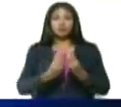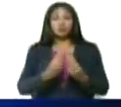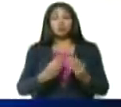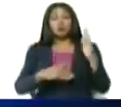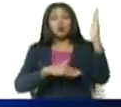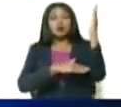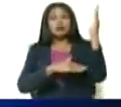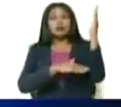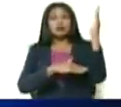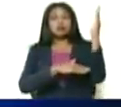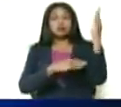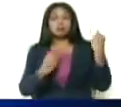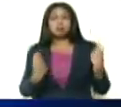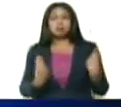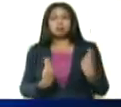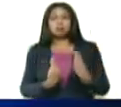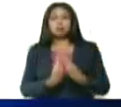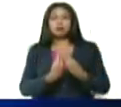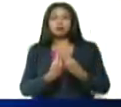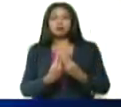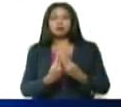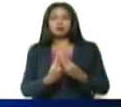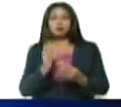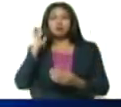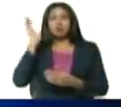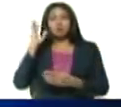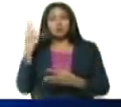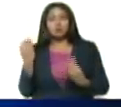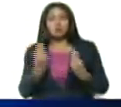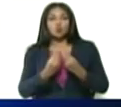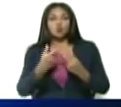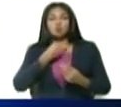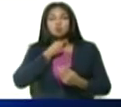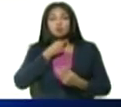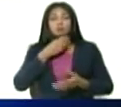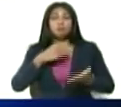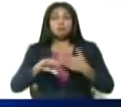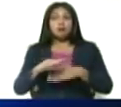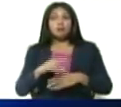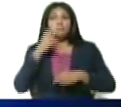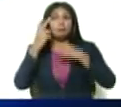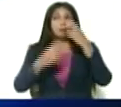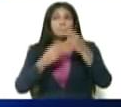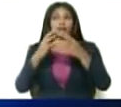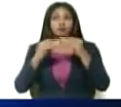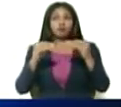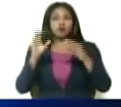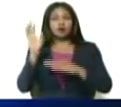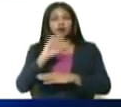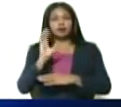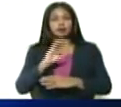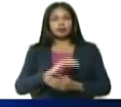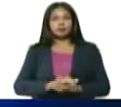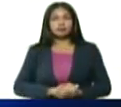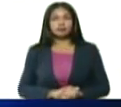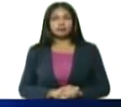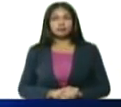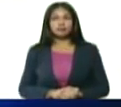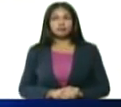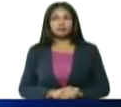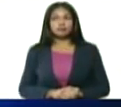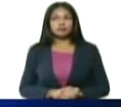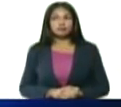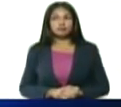del país, con la Conferencia Episcopal, salió para recorrer toda la Gran Caracas